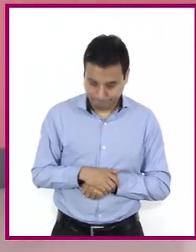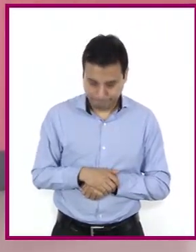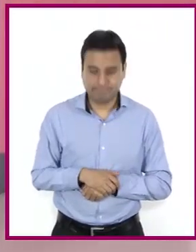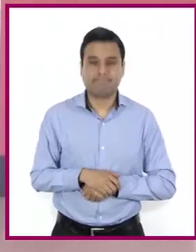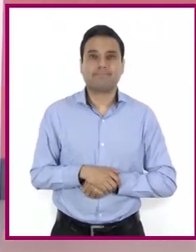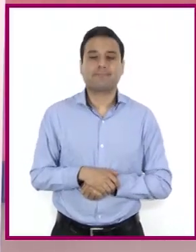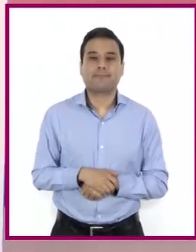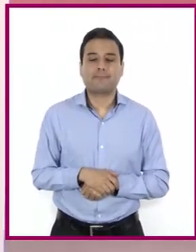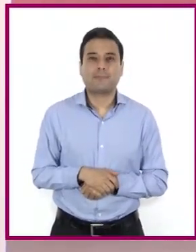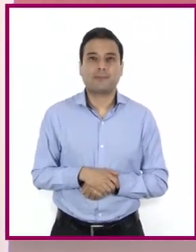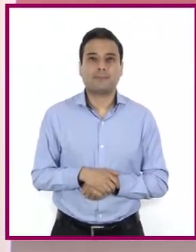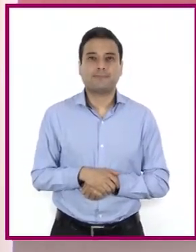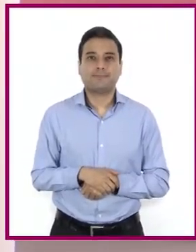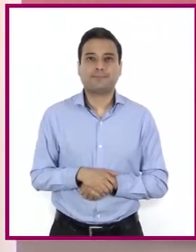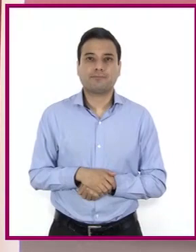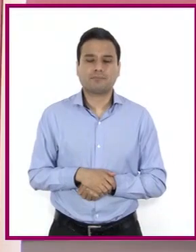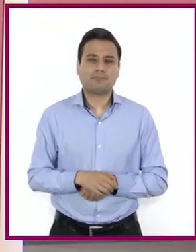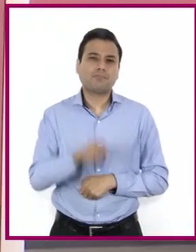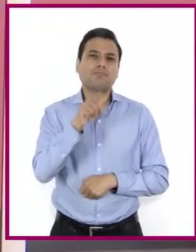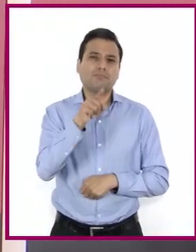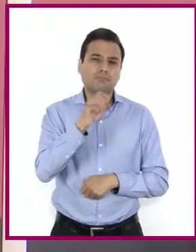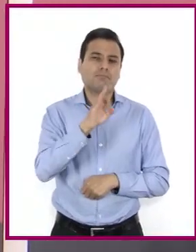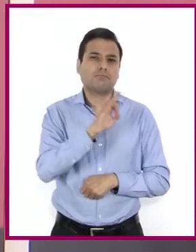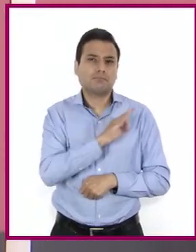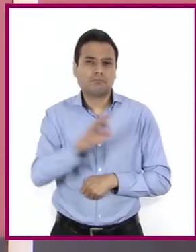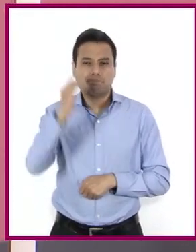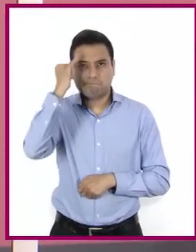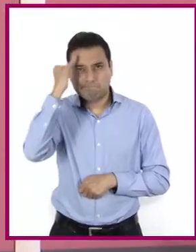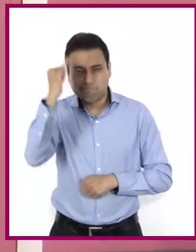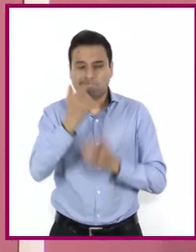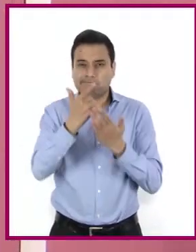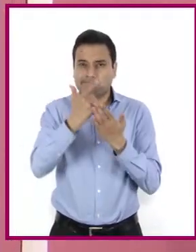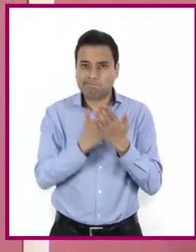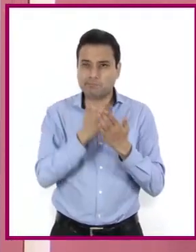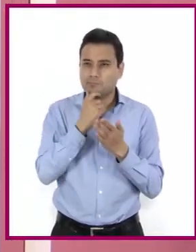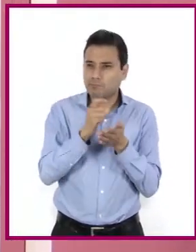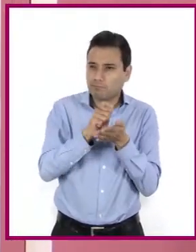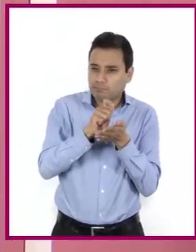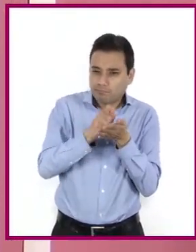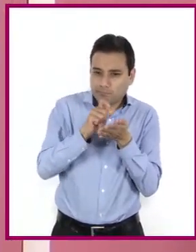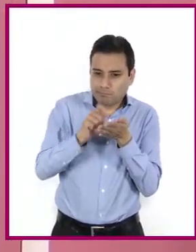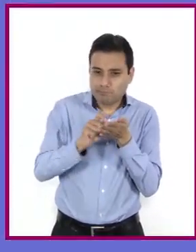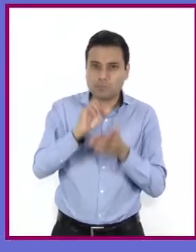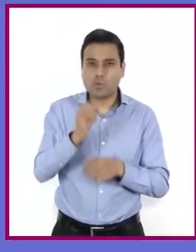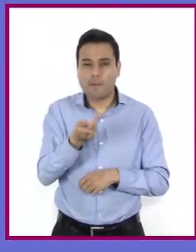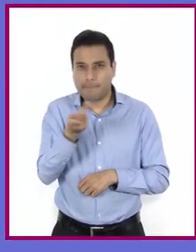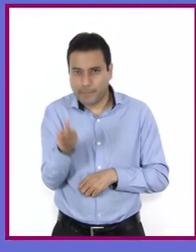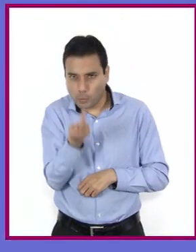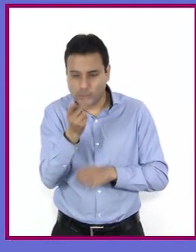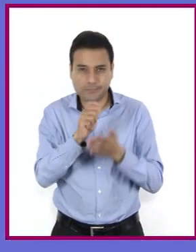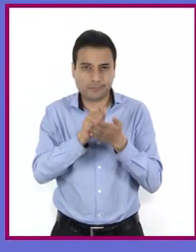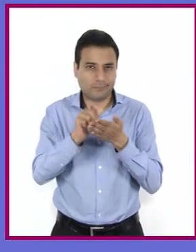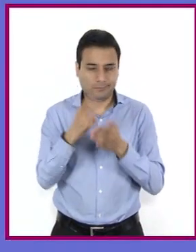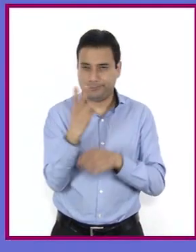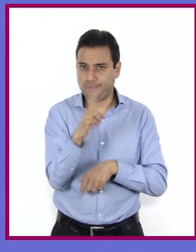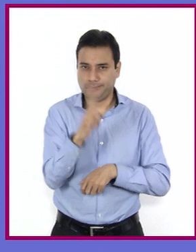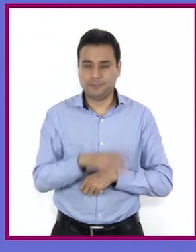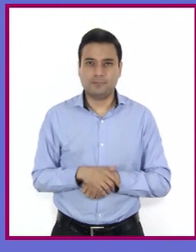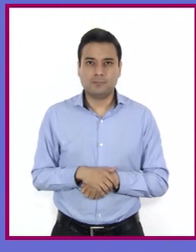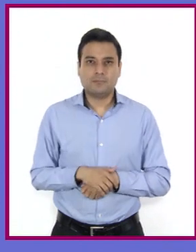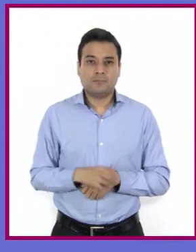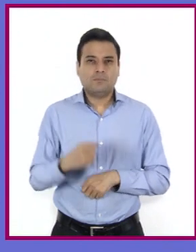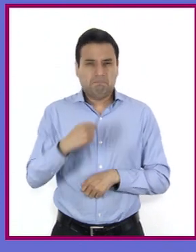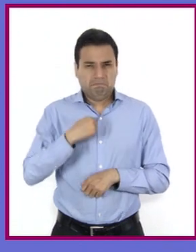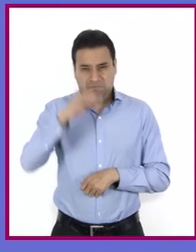campaña, ya sea con un listado de ideas como hemos hecho en esta sesión o a través de preguntas. Se me ocurren